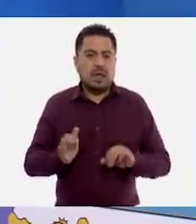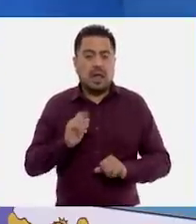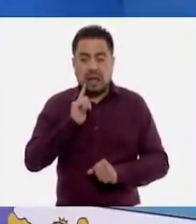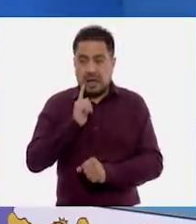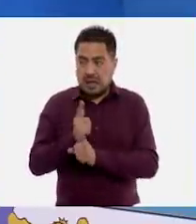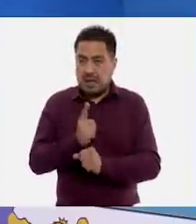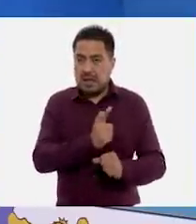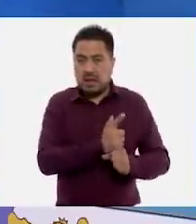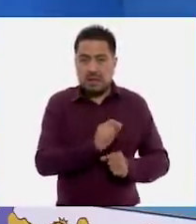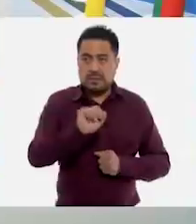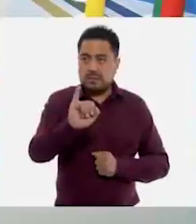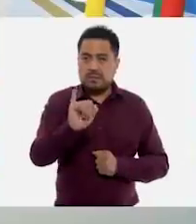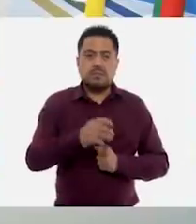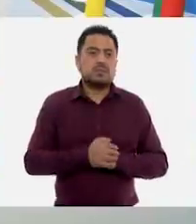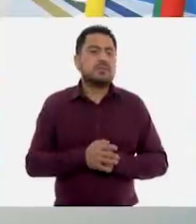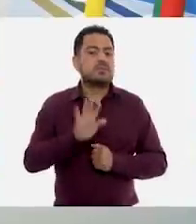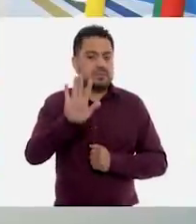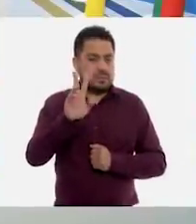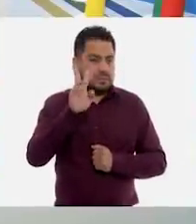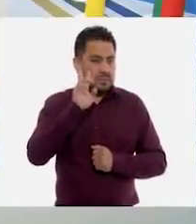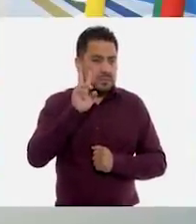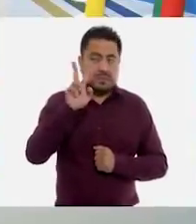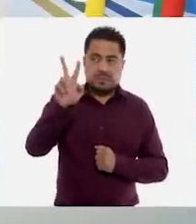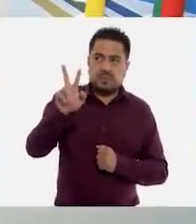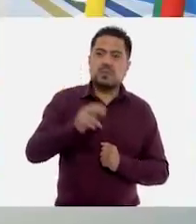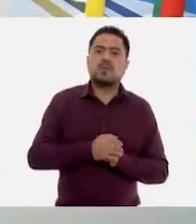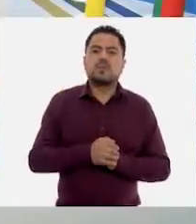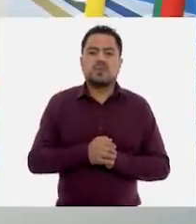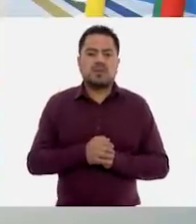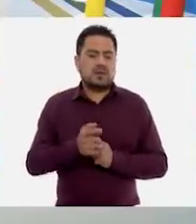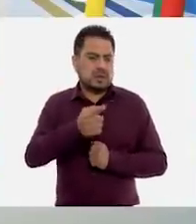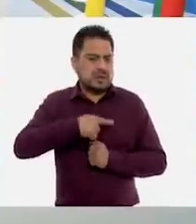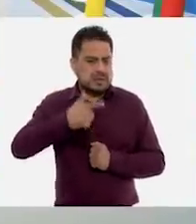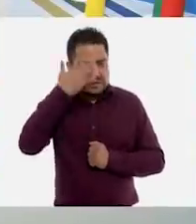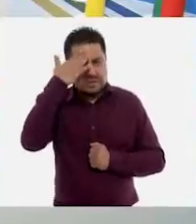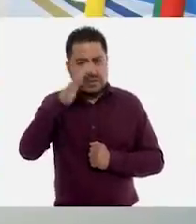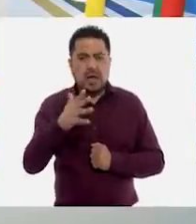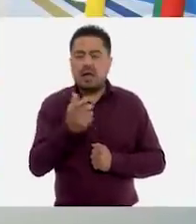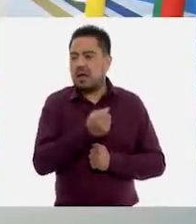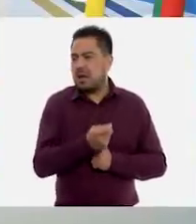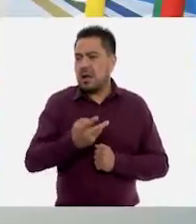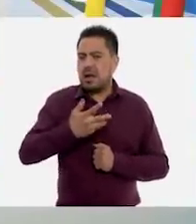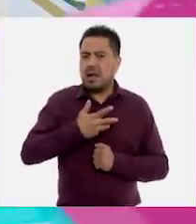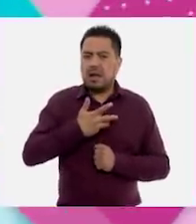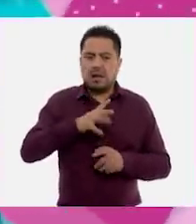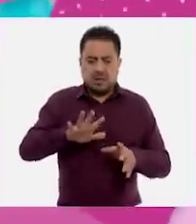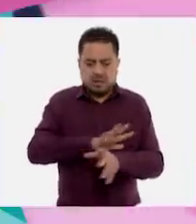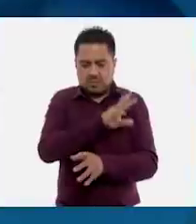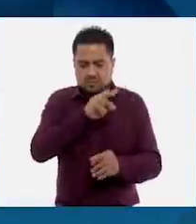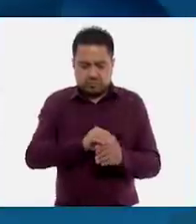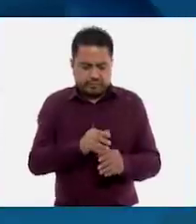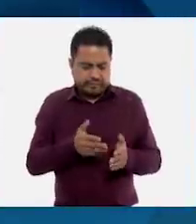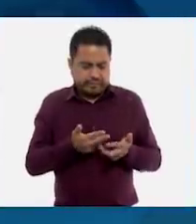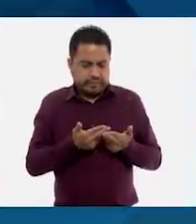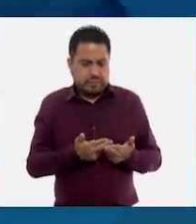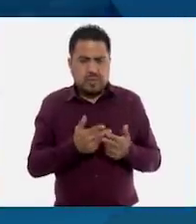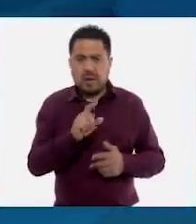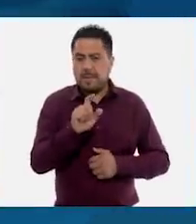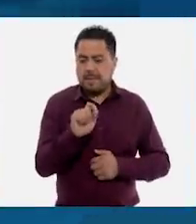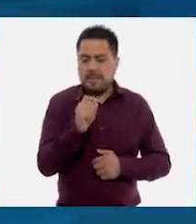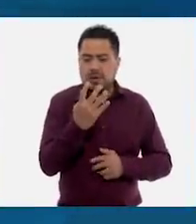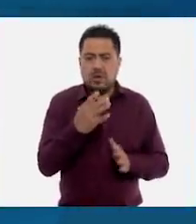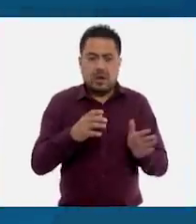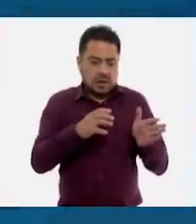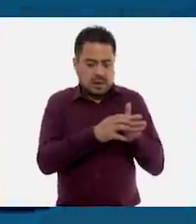viste? Mira, como puedes ver, sabemos que tenemos llenas 24